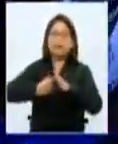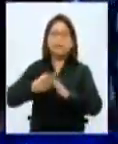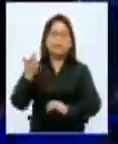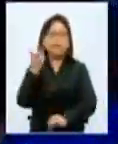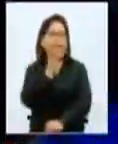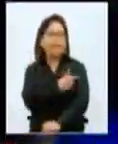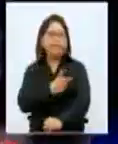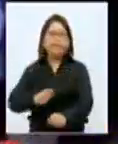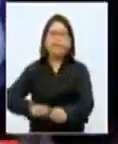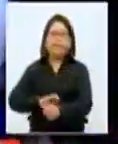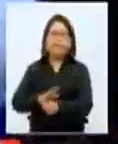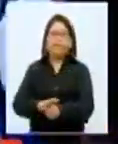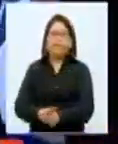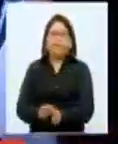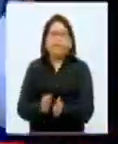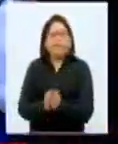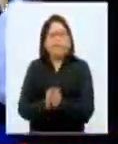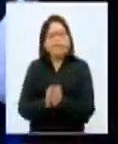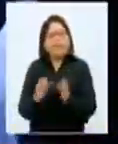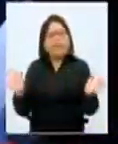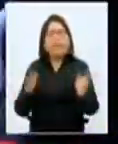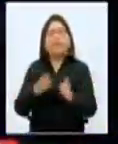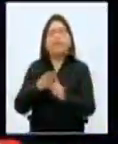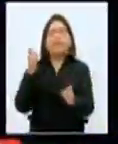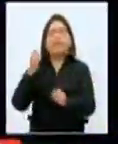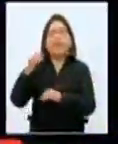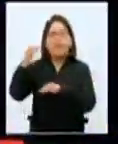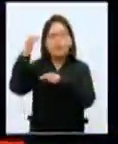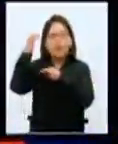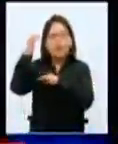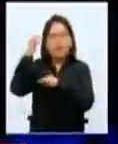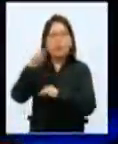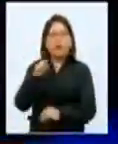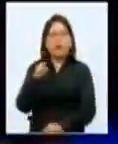Viru Viru en Santa Cruz. El presidente está recibiendo este